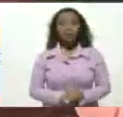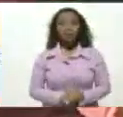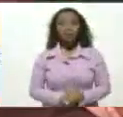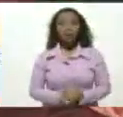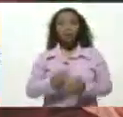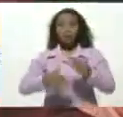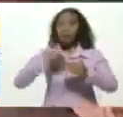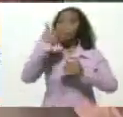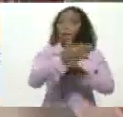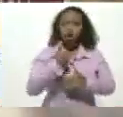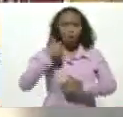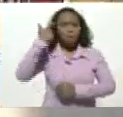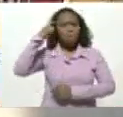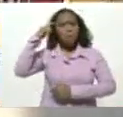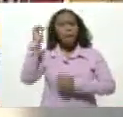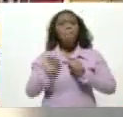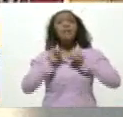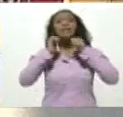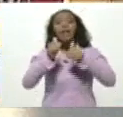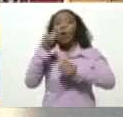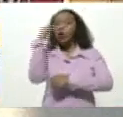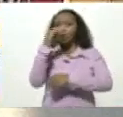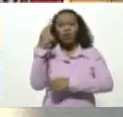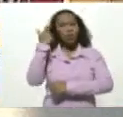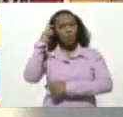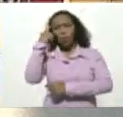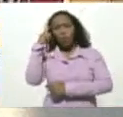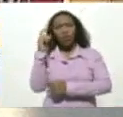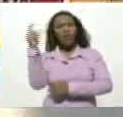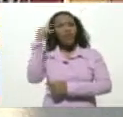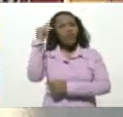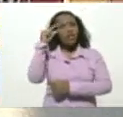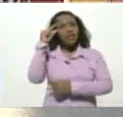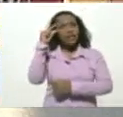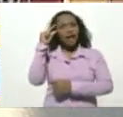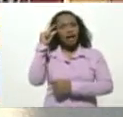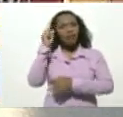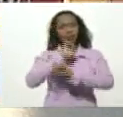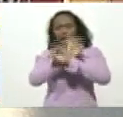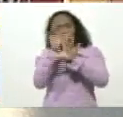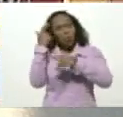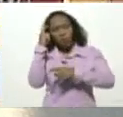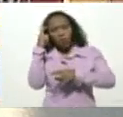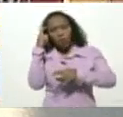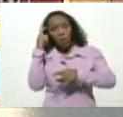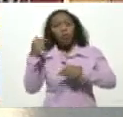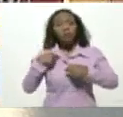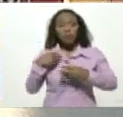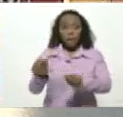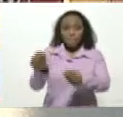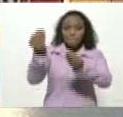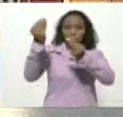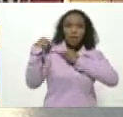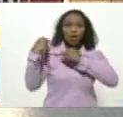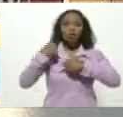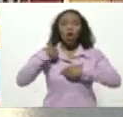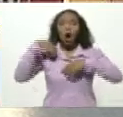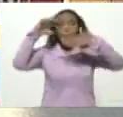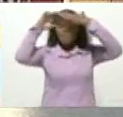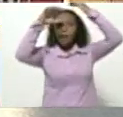Luego recuerdo, empezando octubre, no recuerdo la fecha exacta, me designó, yo era